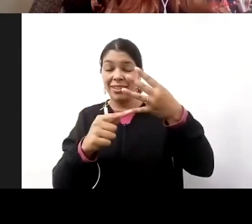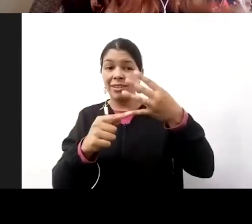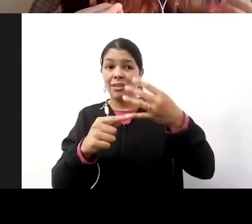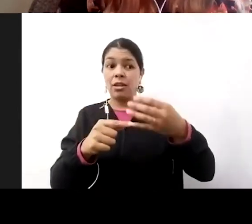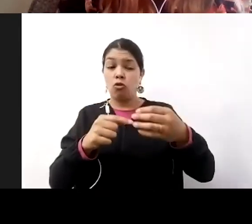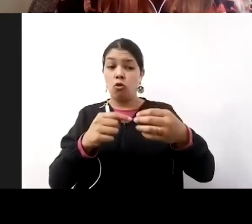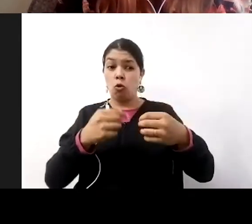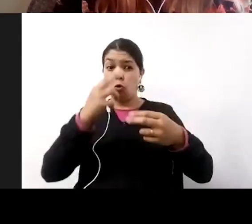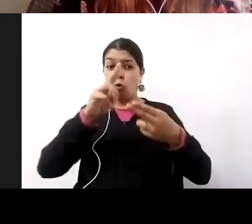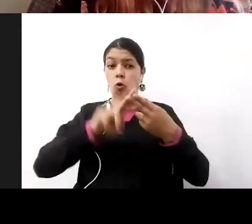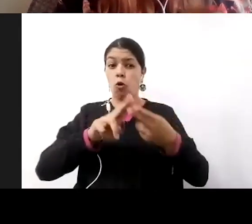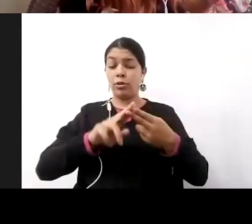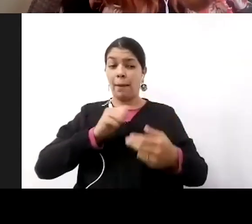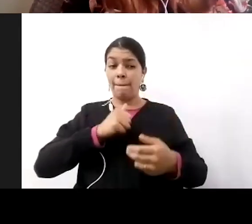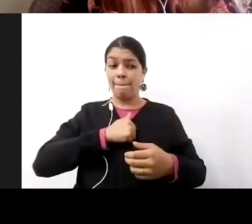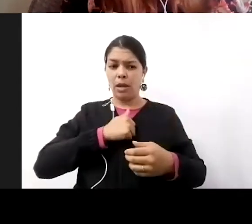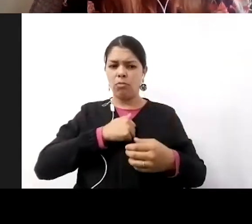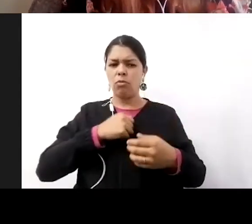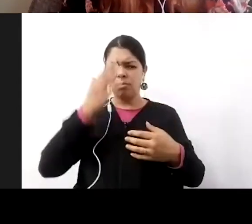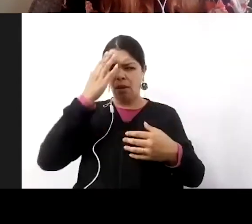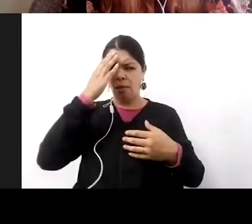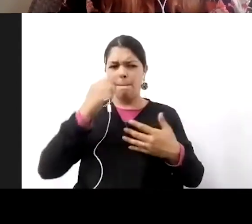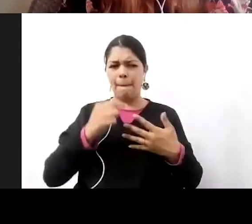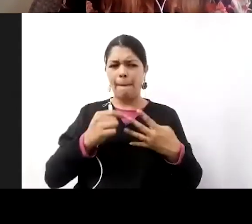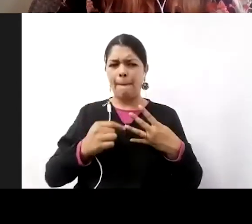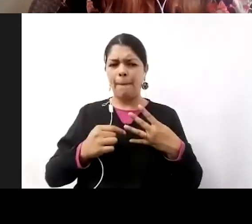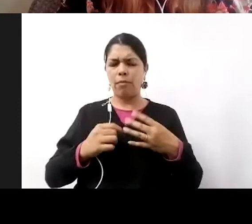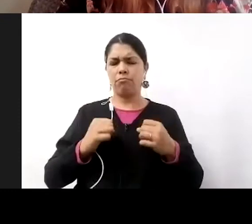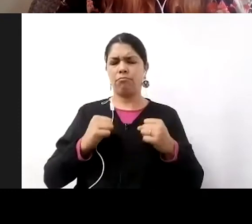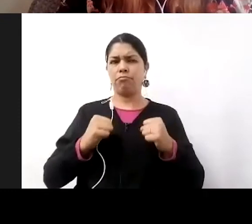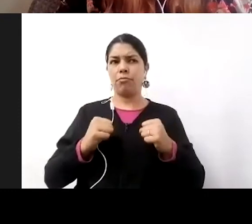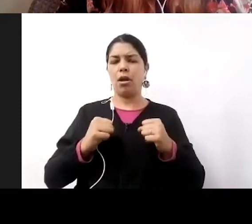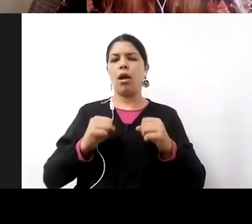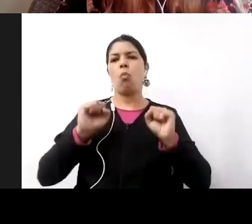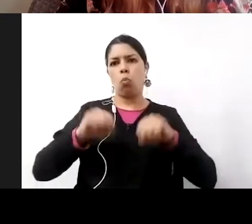se vuelve muy, muy, muy importante.